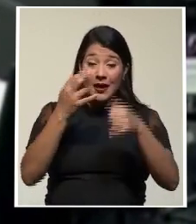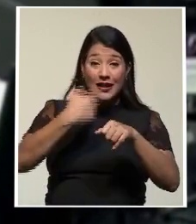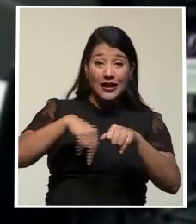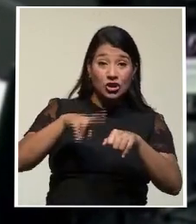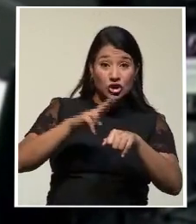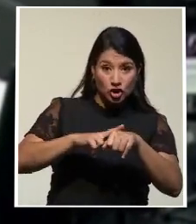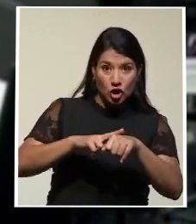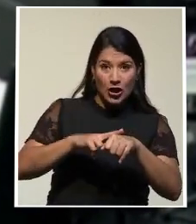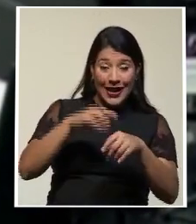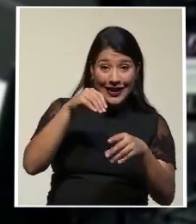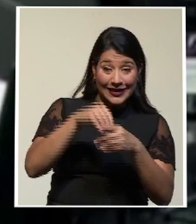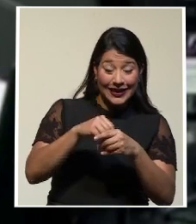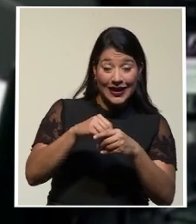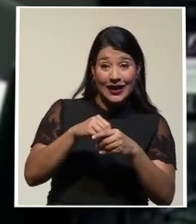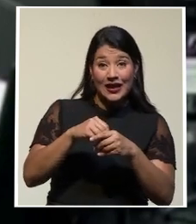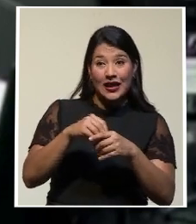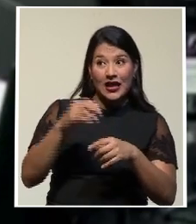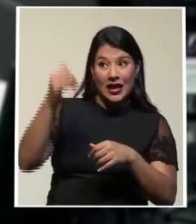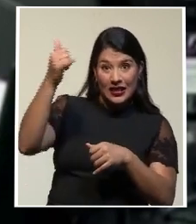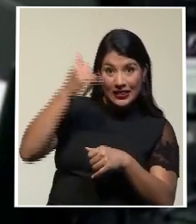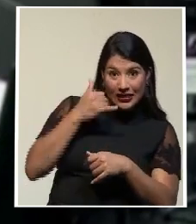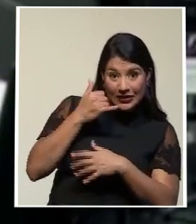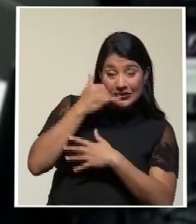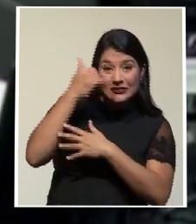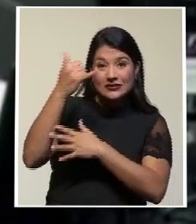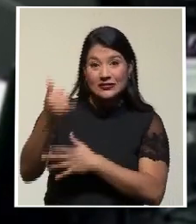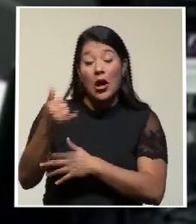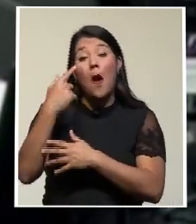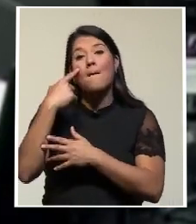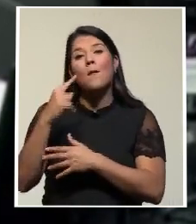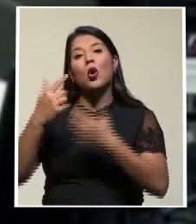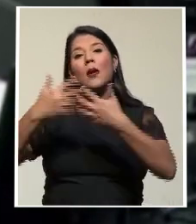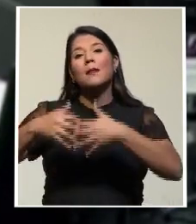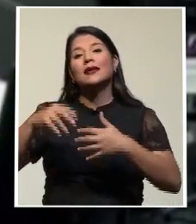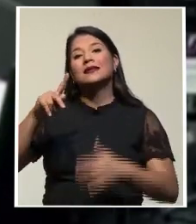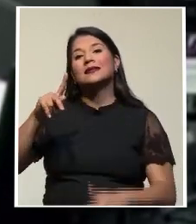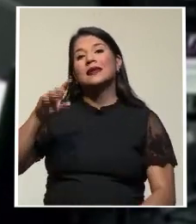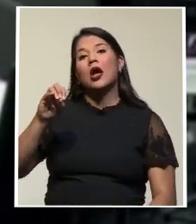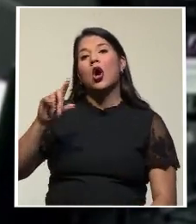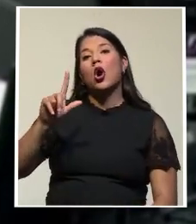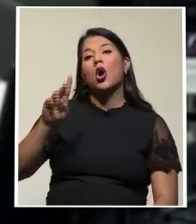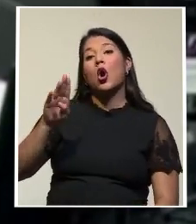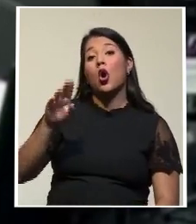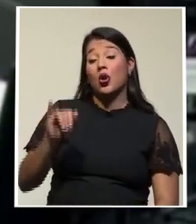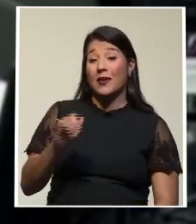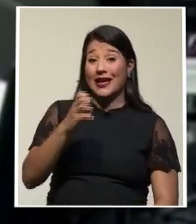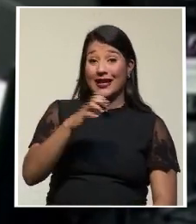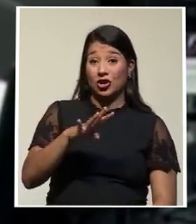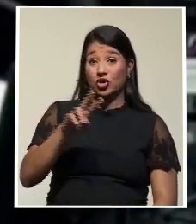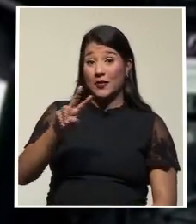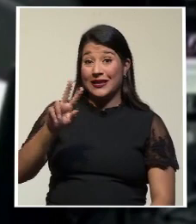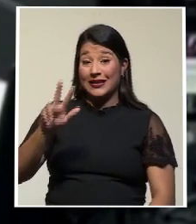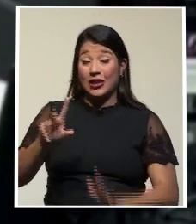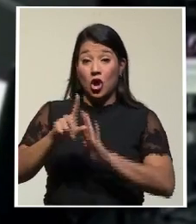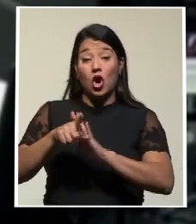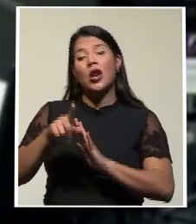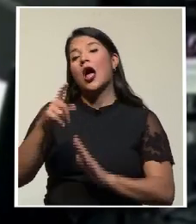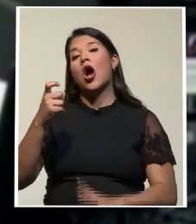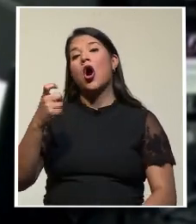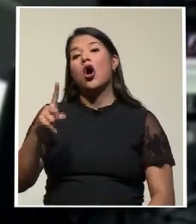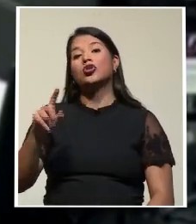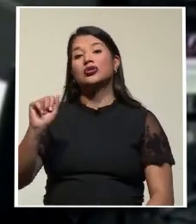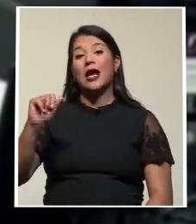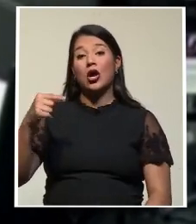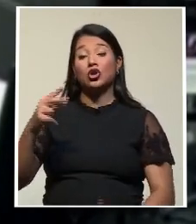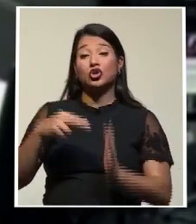salientes, impreso por la agencia telefónica Colby a las 14:23 del 20 de agosto de 2021, en donde consta